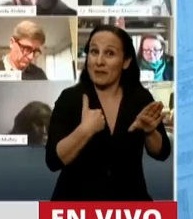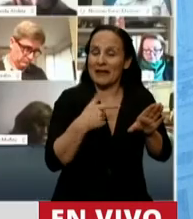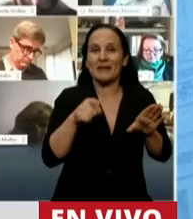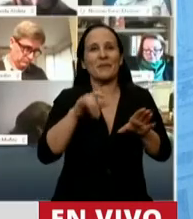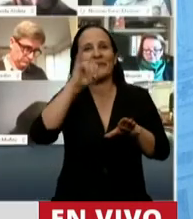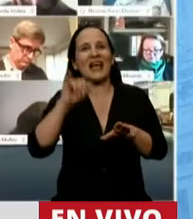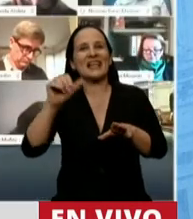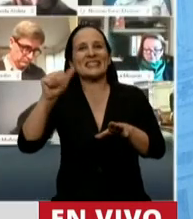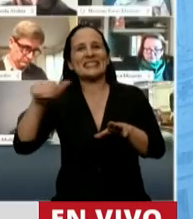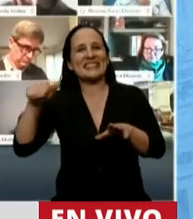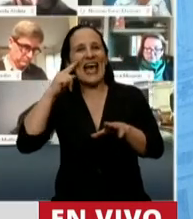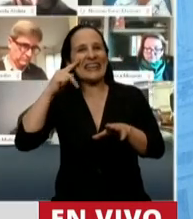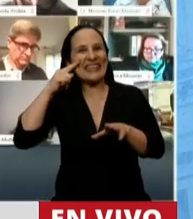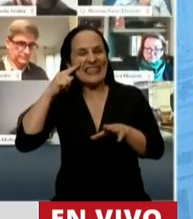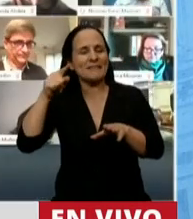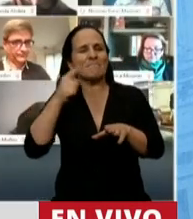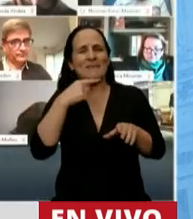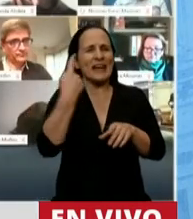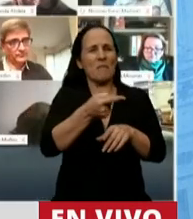Zanini, contestó de manera insuficiente,